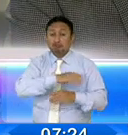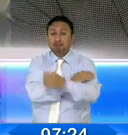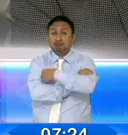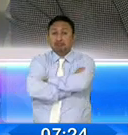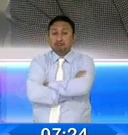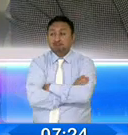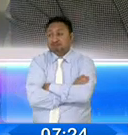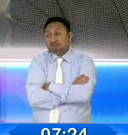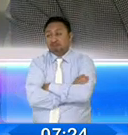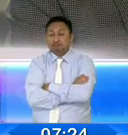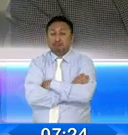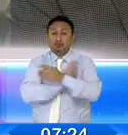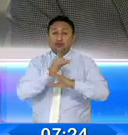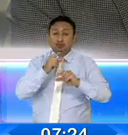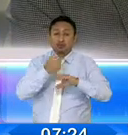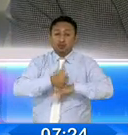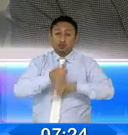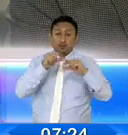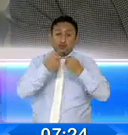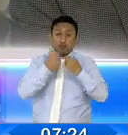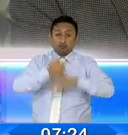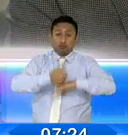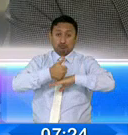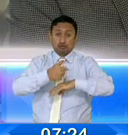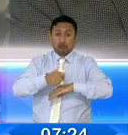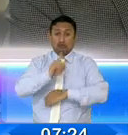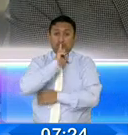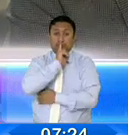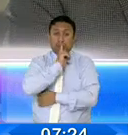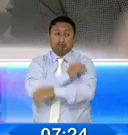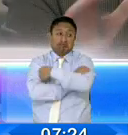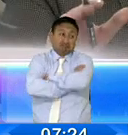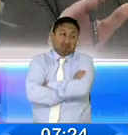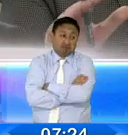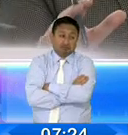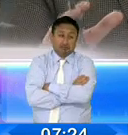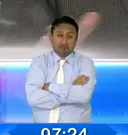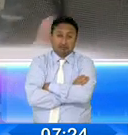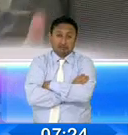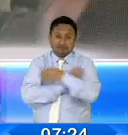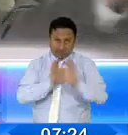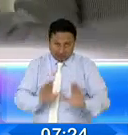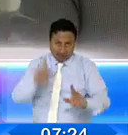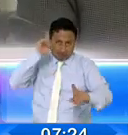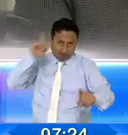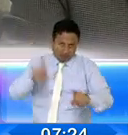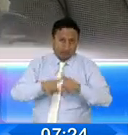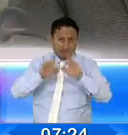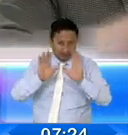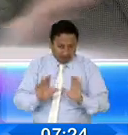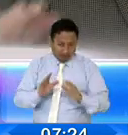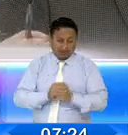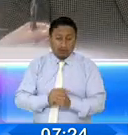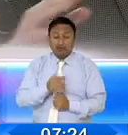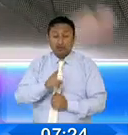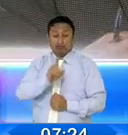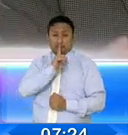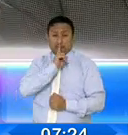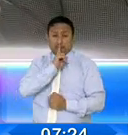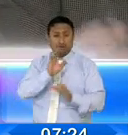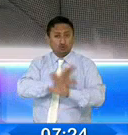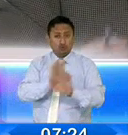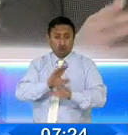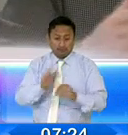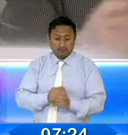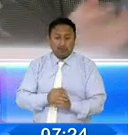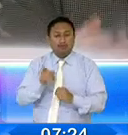al menos del momento Pachacuti, en quedarnos callados. Ya, de acuerdo, pero ¿A qué vamos? No es quedarse callado, señor Santi, sino cumplir lo